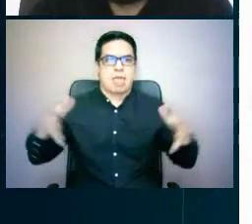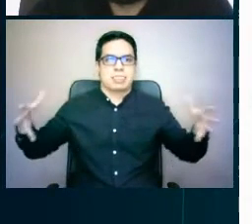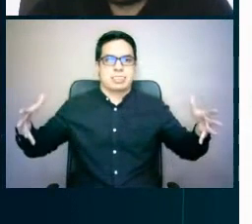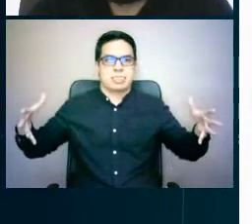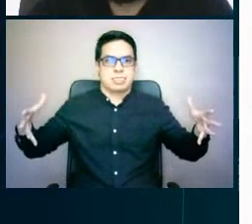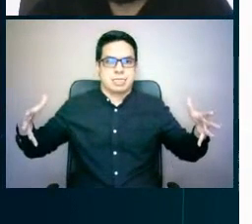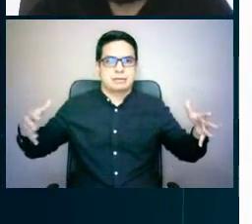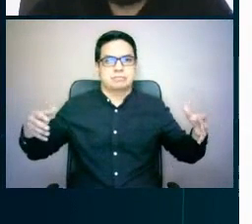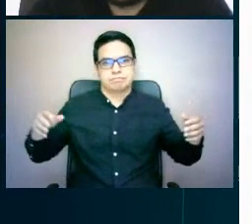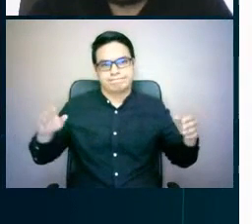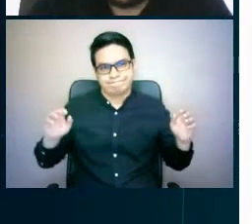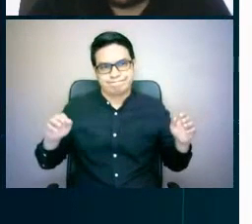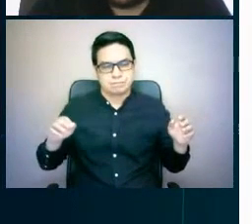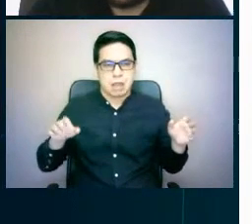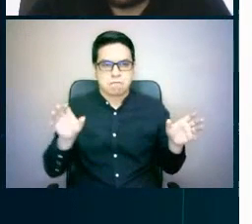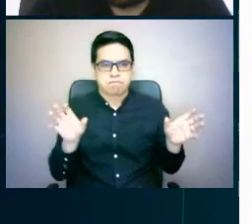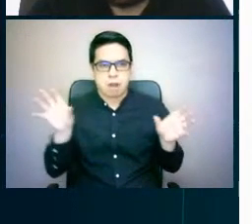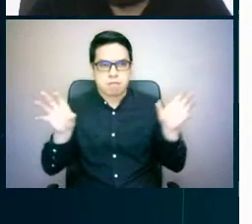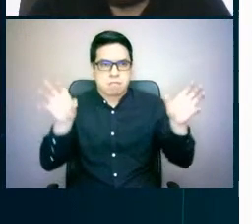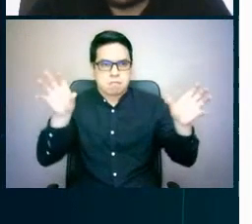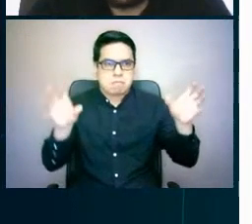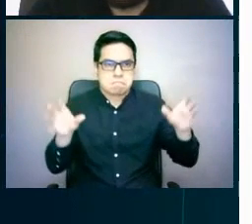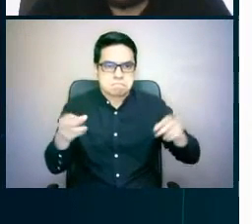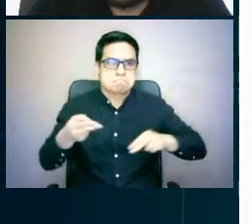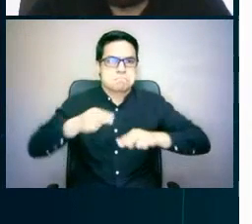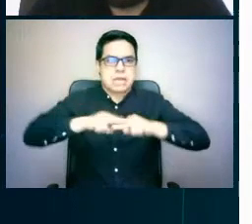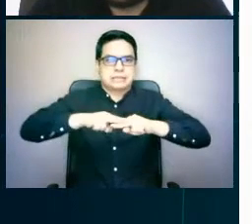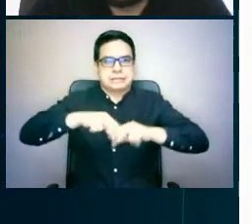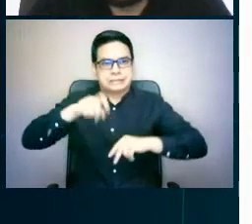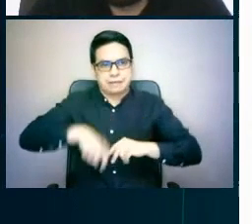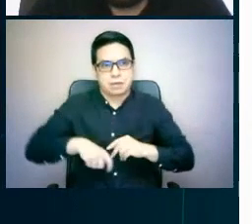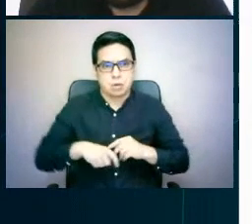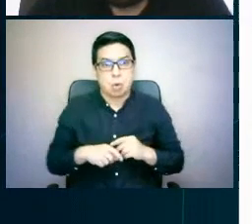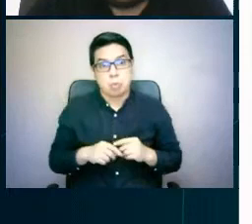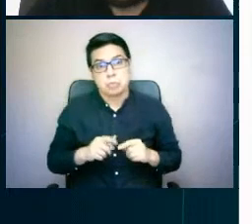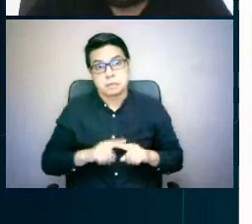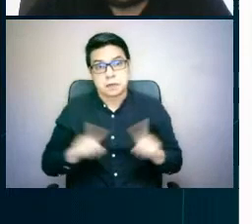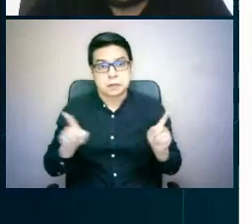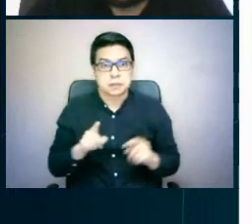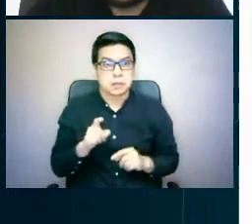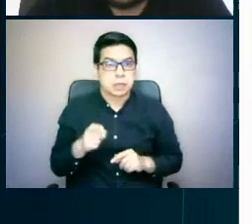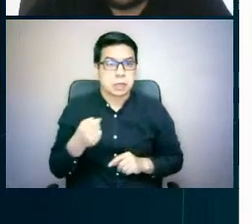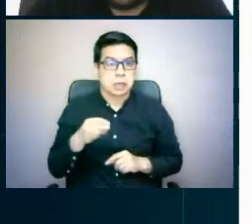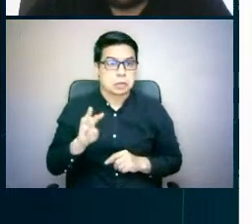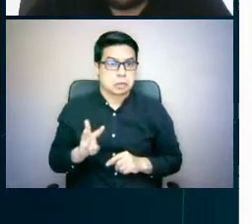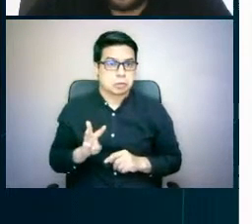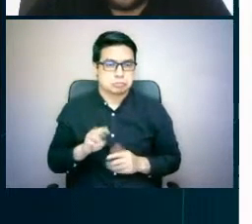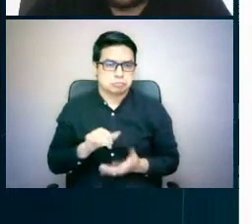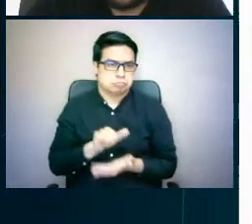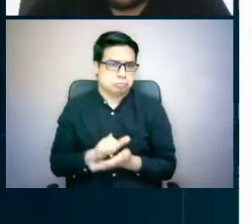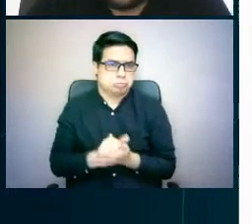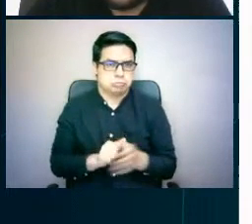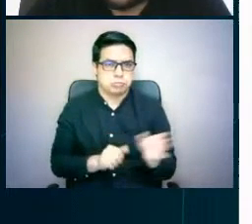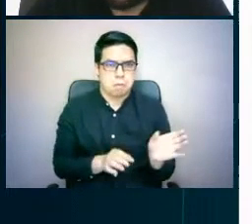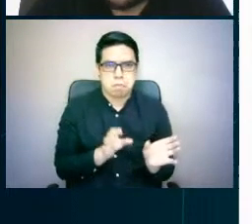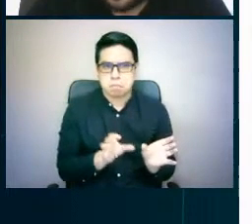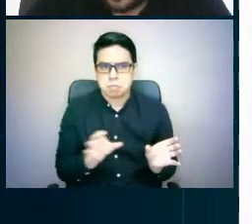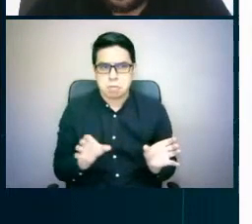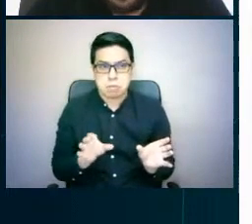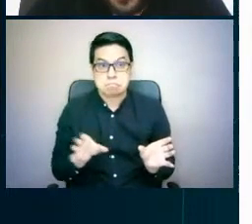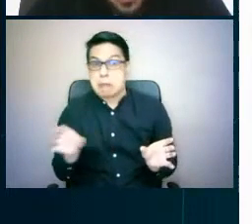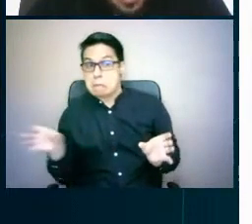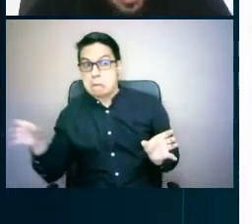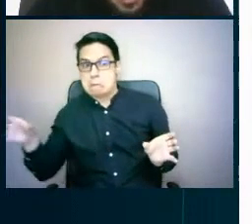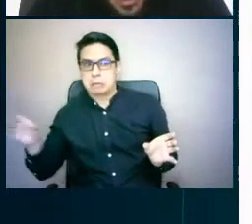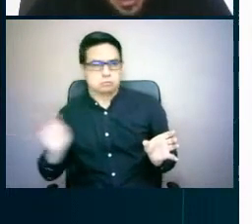siguen completamente iguales a las que tenemos actualmente, con las subestaciones encapsuladas en